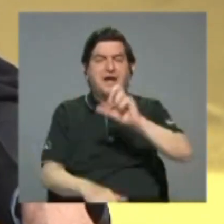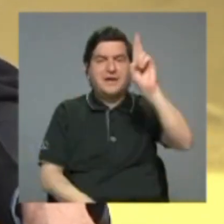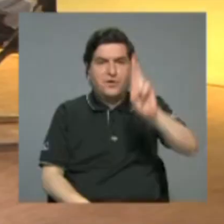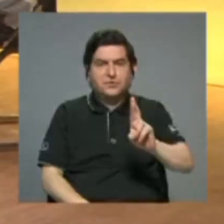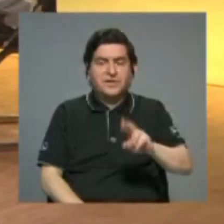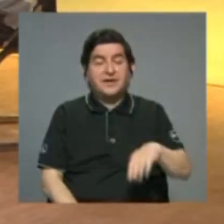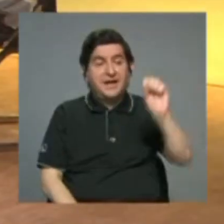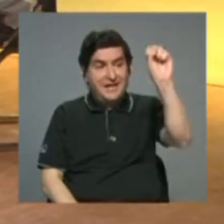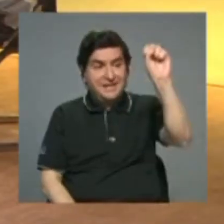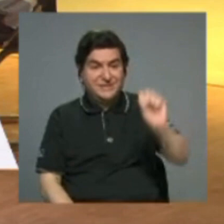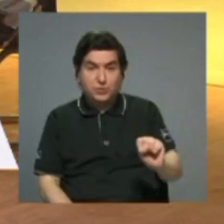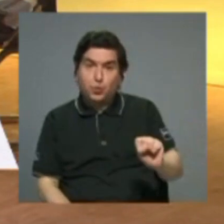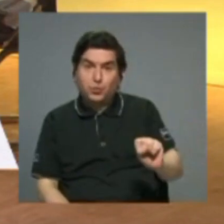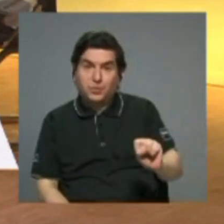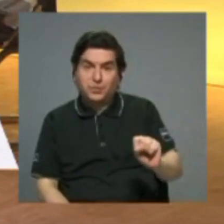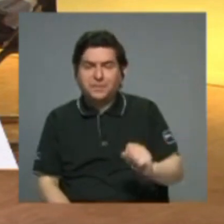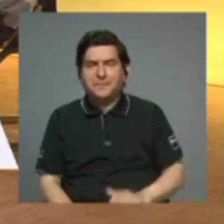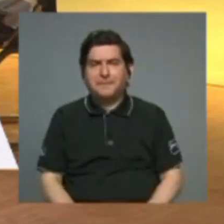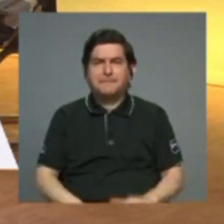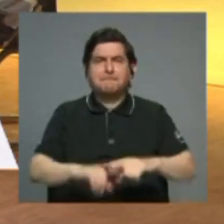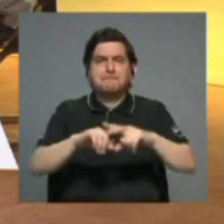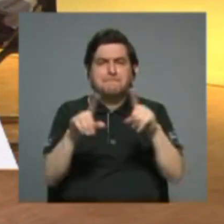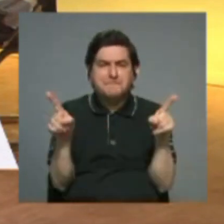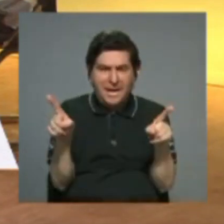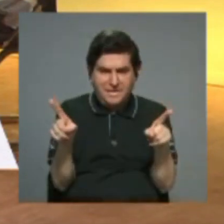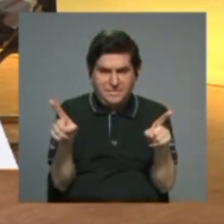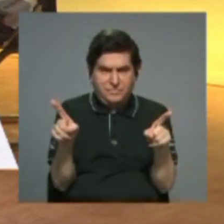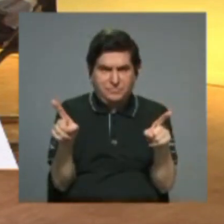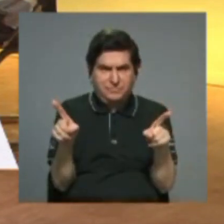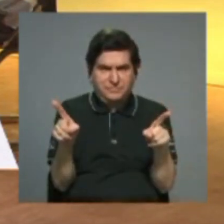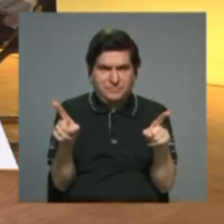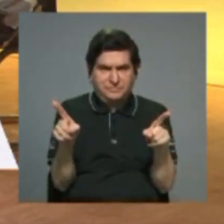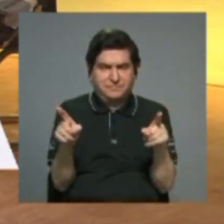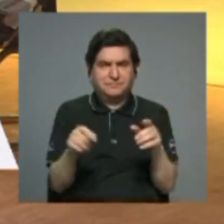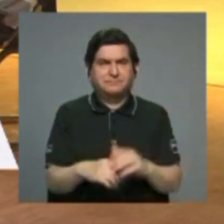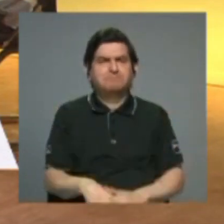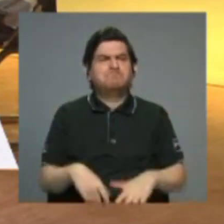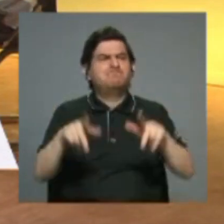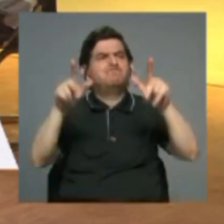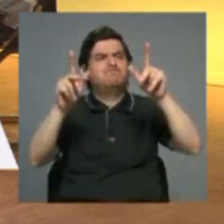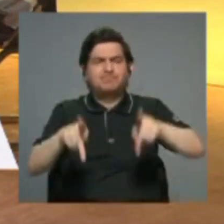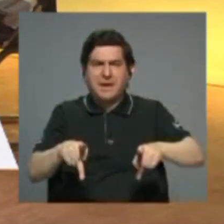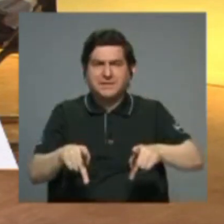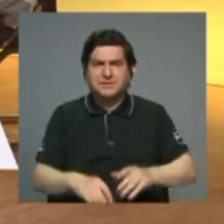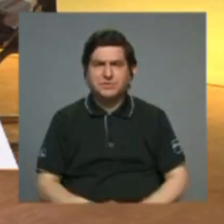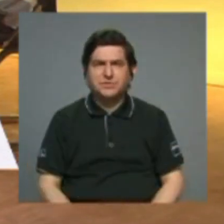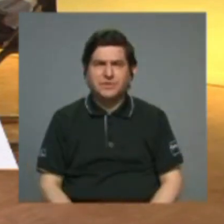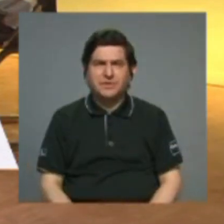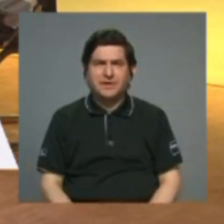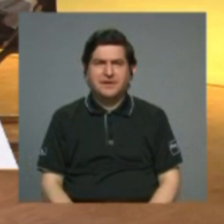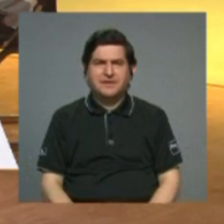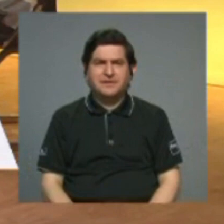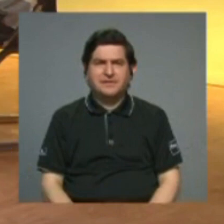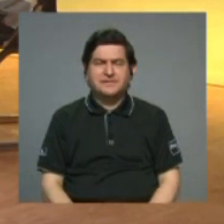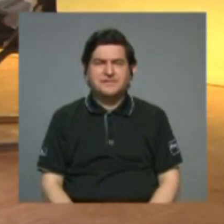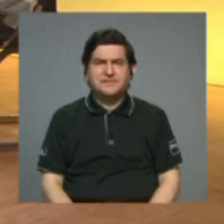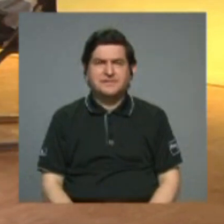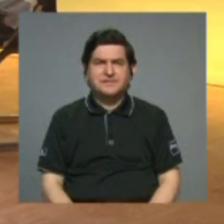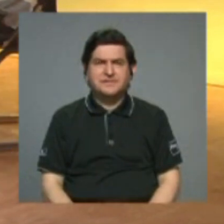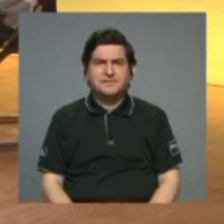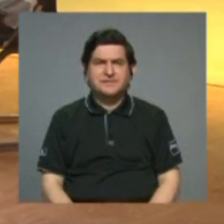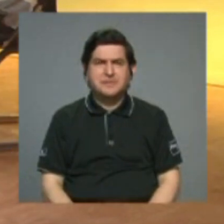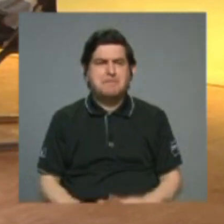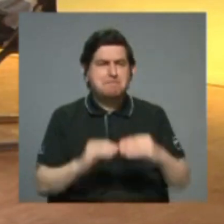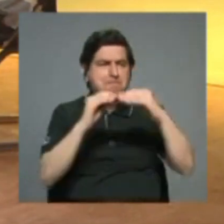Claro. Pero a las personas más